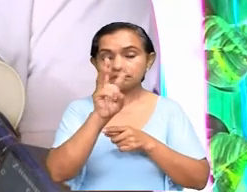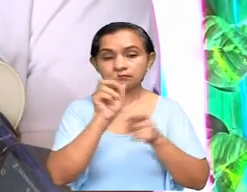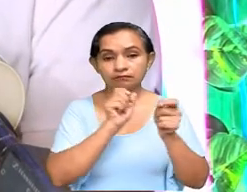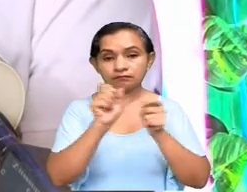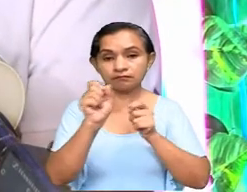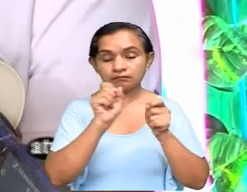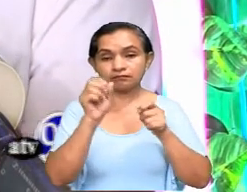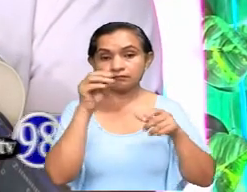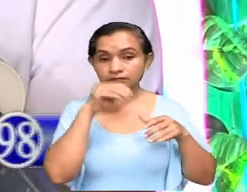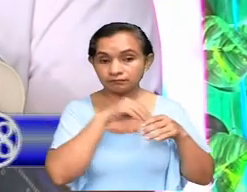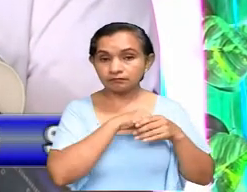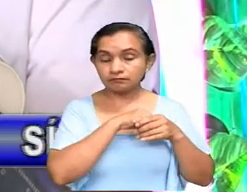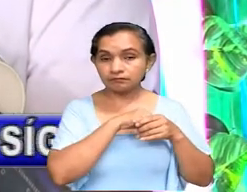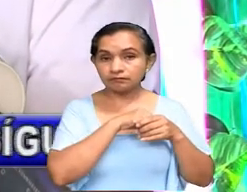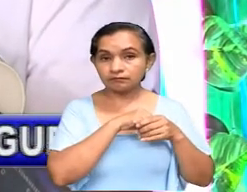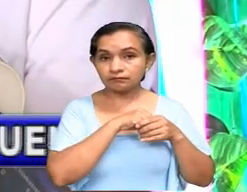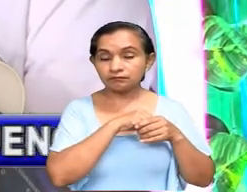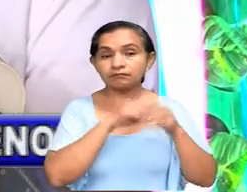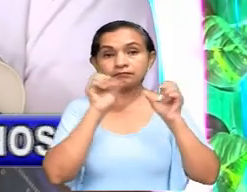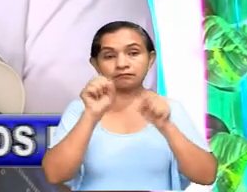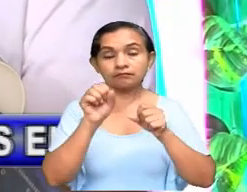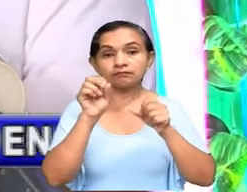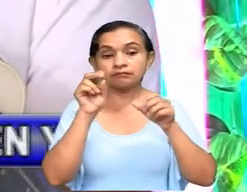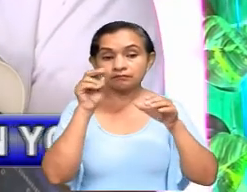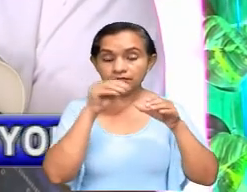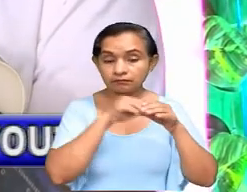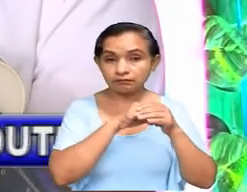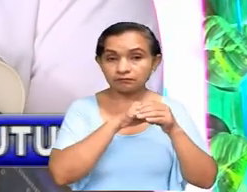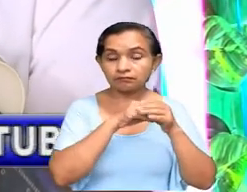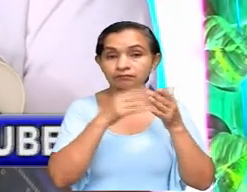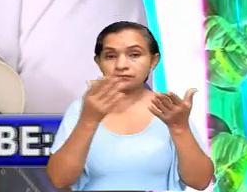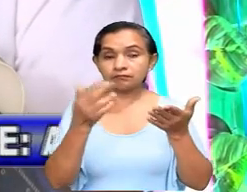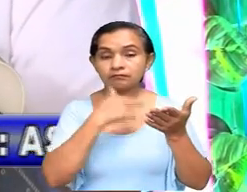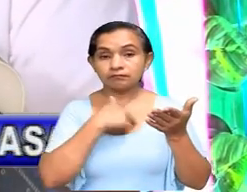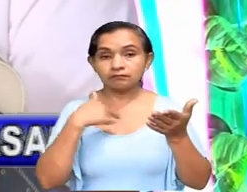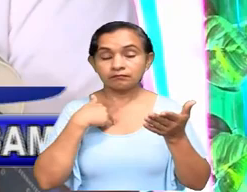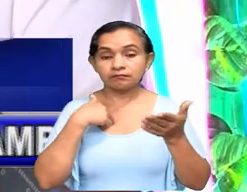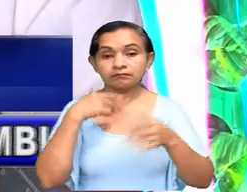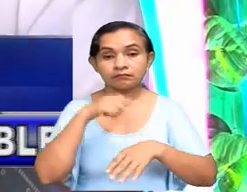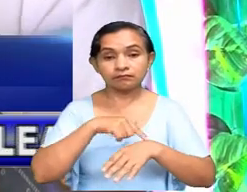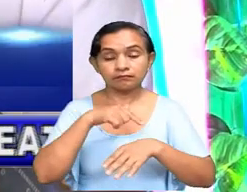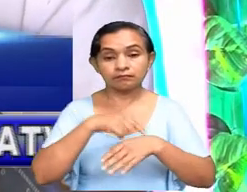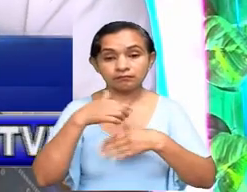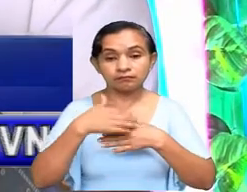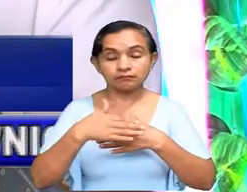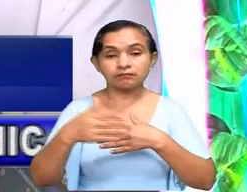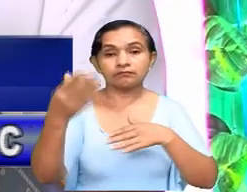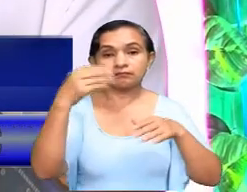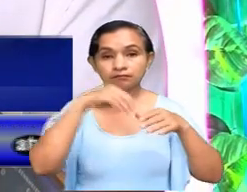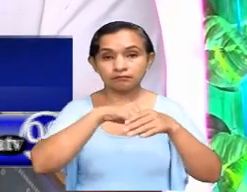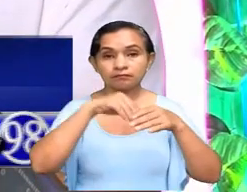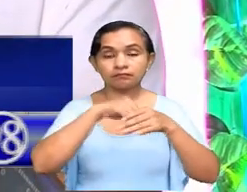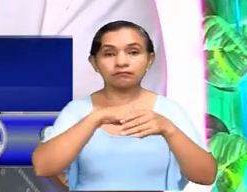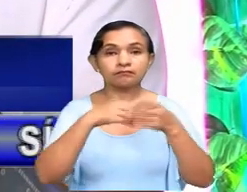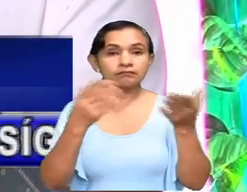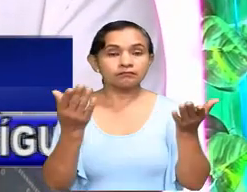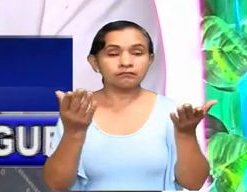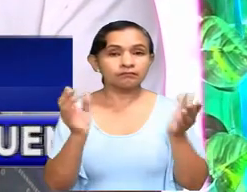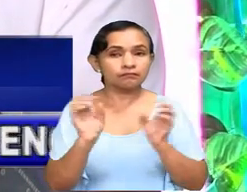eso le permite la reserva del precio por el tiempo que dure su plan de ahorro. No